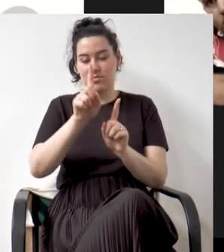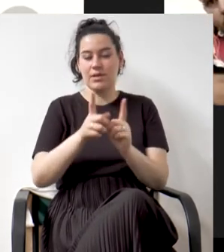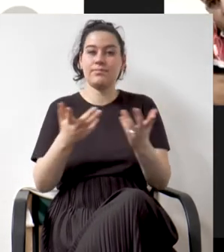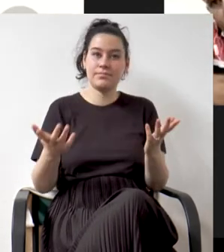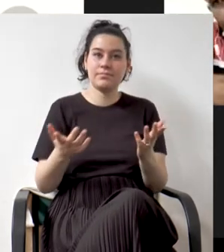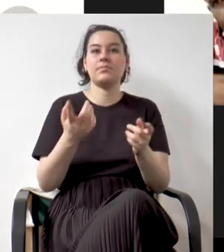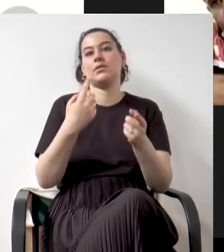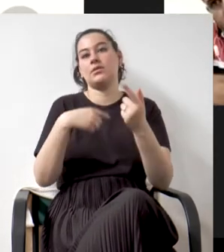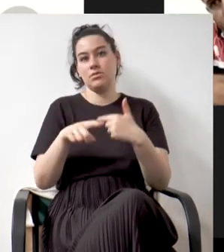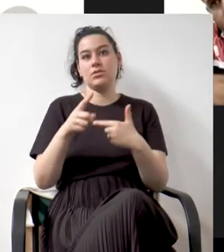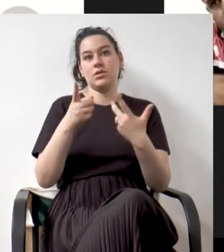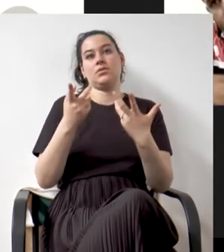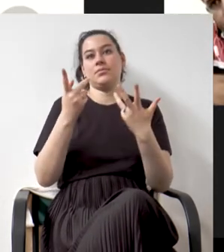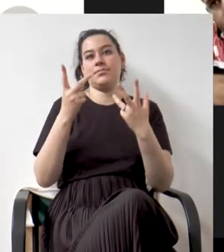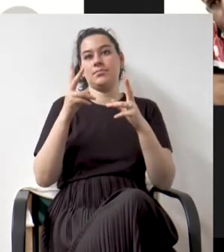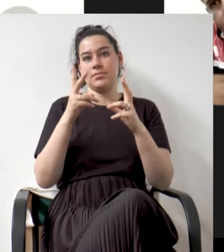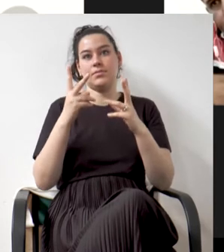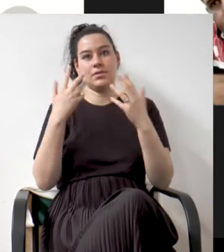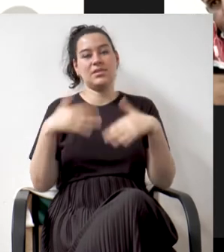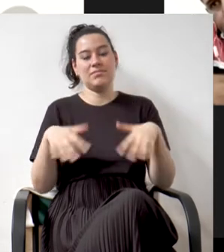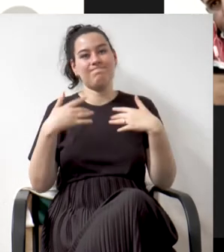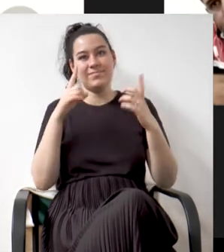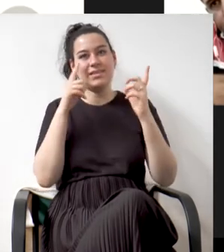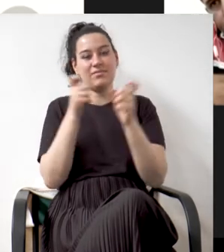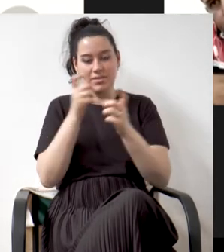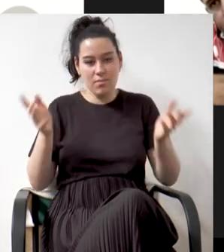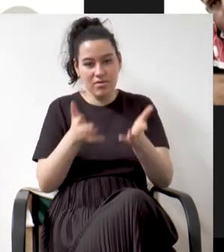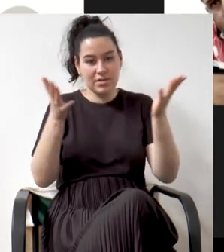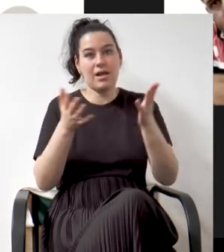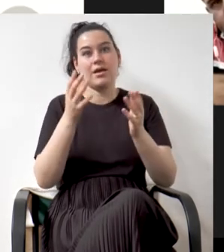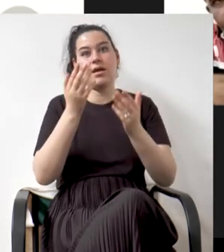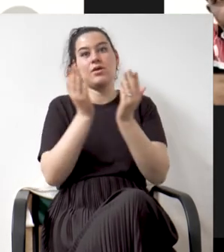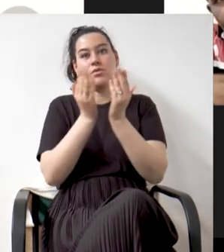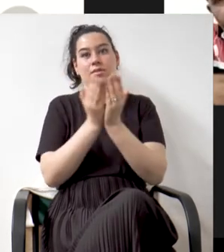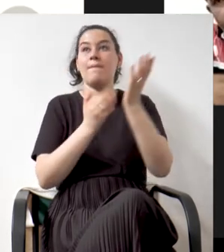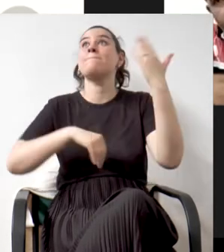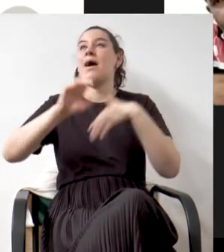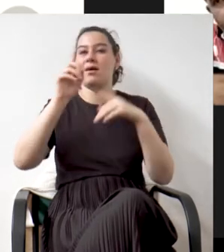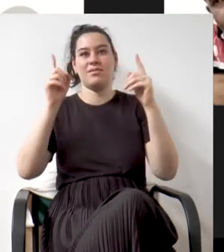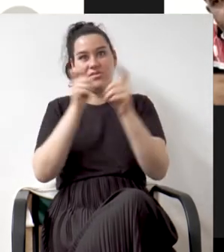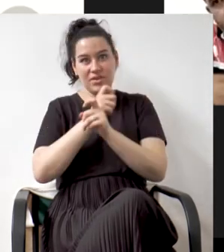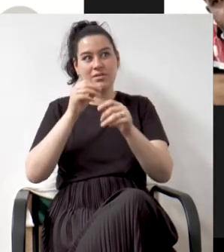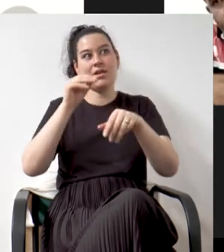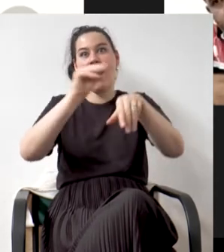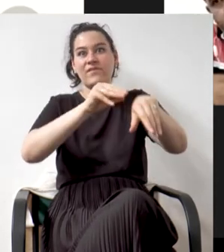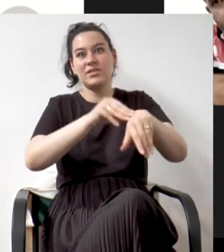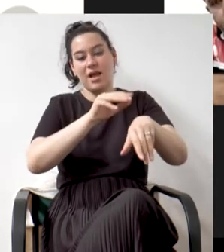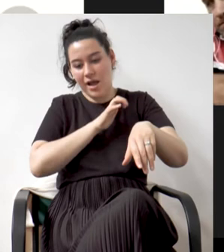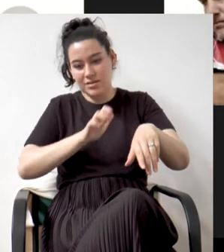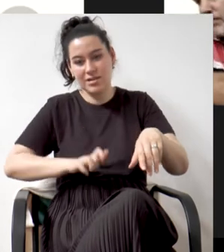Cuesta movilizar estudiantes, cuesta más movilizar egresados en el interior, y por lo